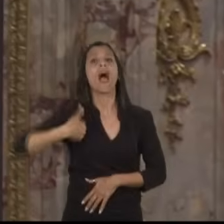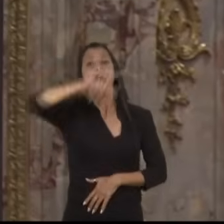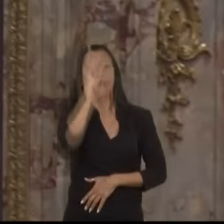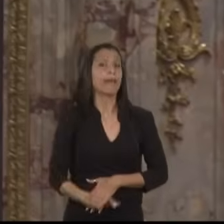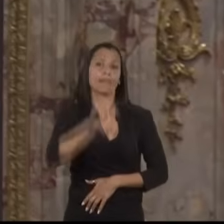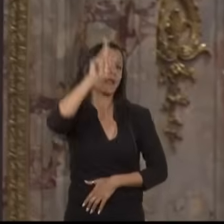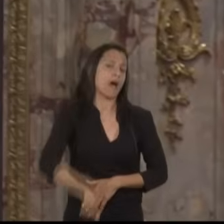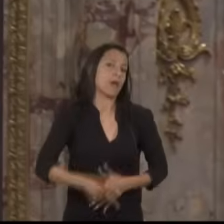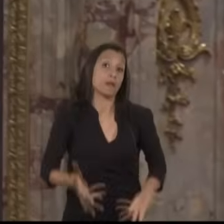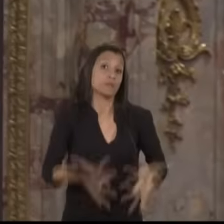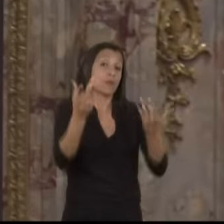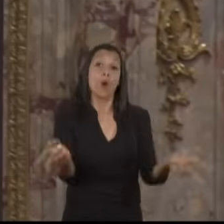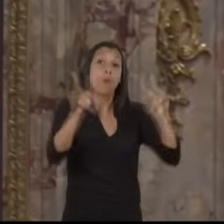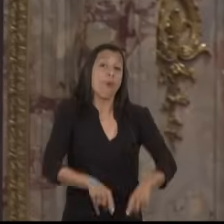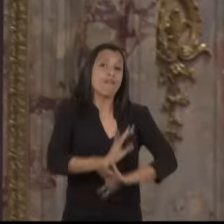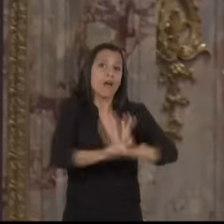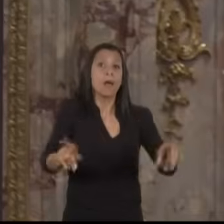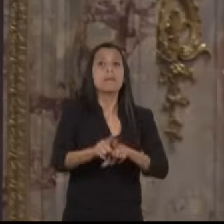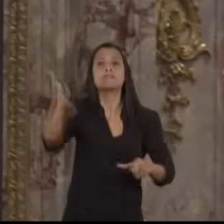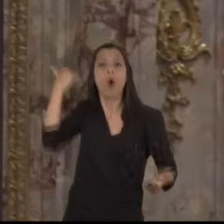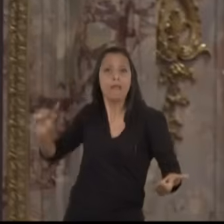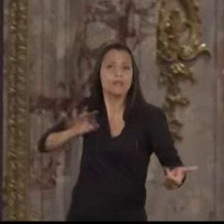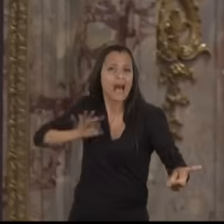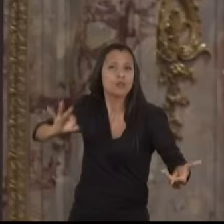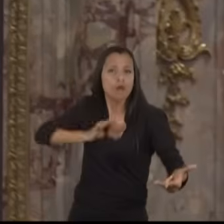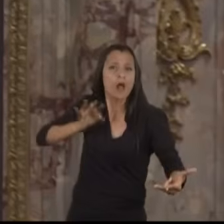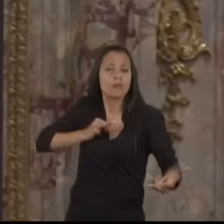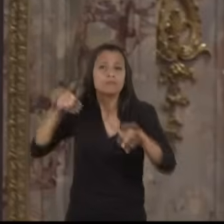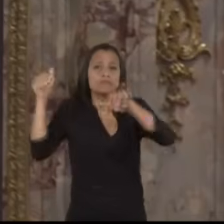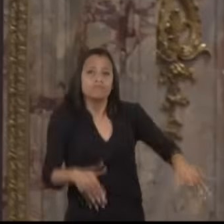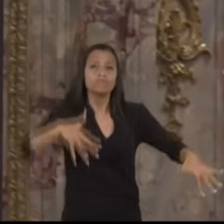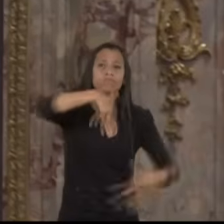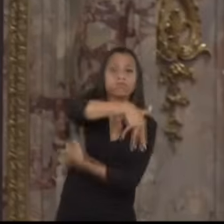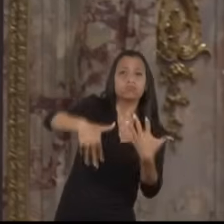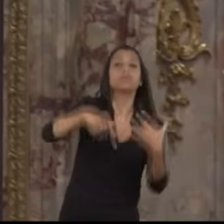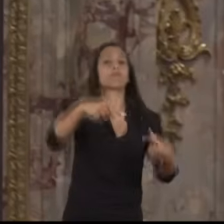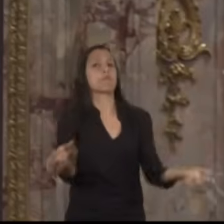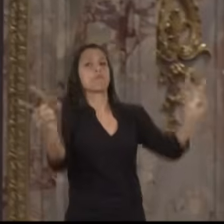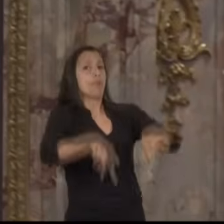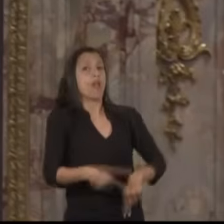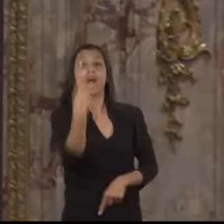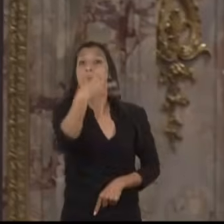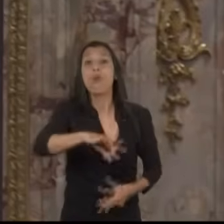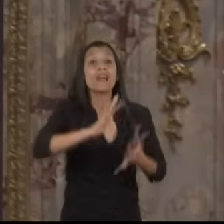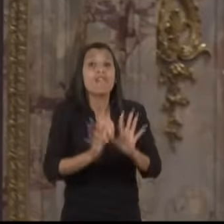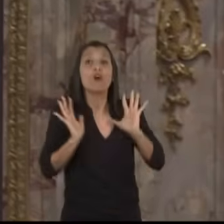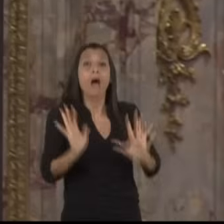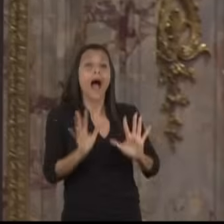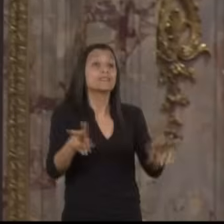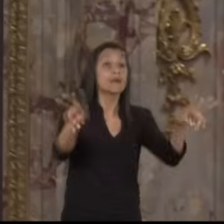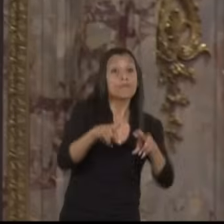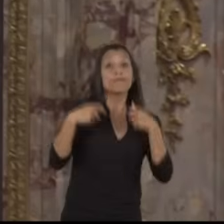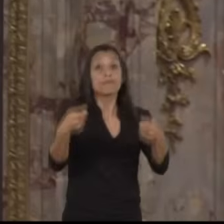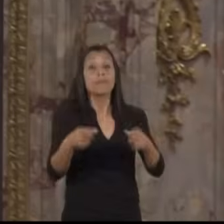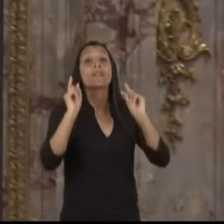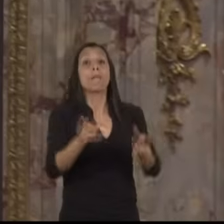del desencanto consecutivo en que vivimos hace décadas. No hay otro camino que el de equilibrio fiscal, el orden